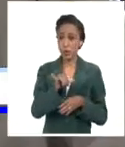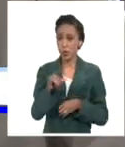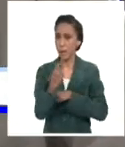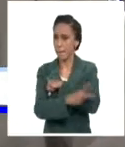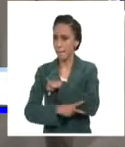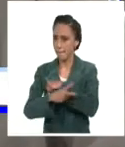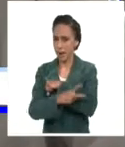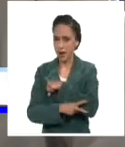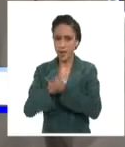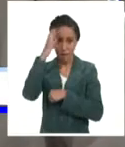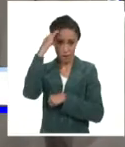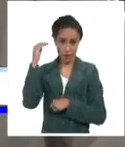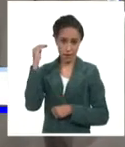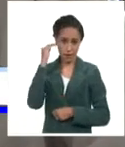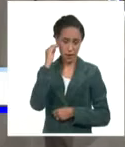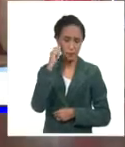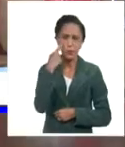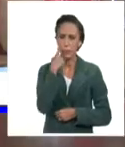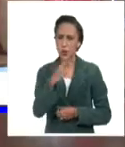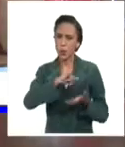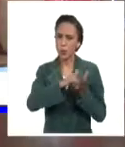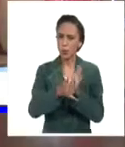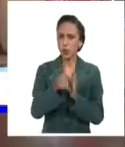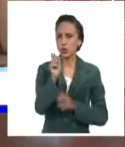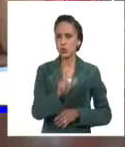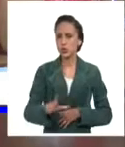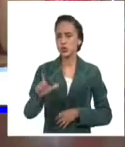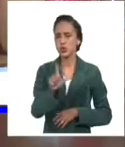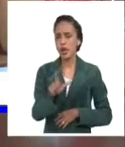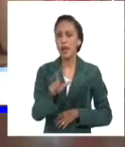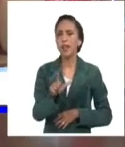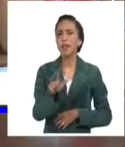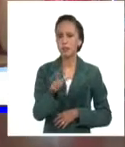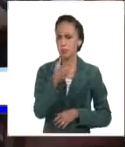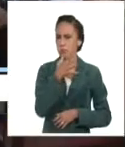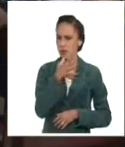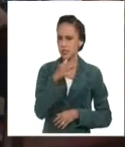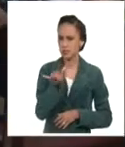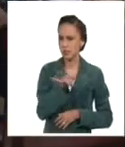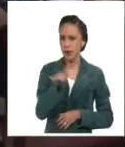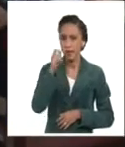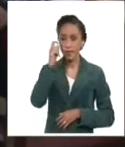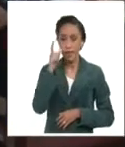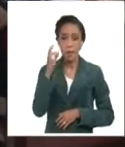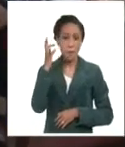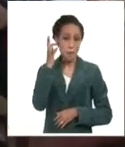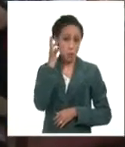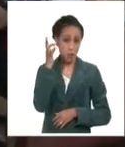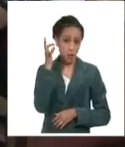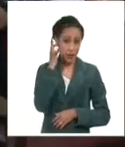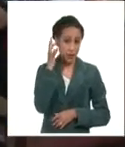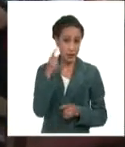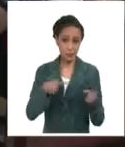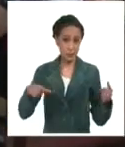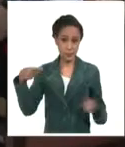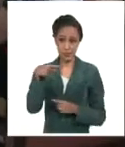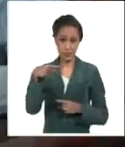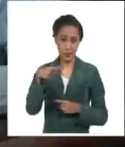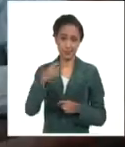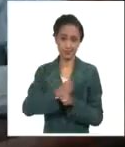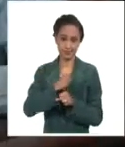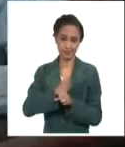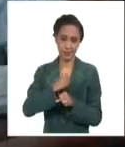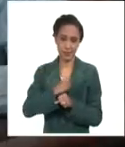Sudeste Asiático. Conoció de proyectos sociales con similares intenciones, donde las mujeres ocupan la mayor parte de las